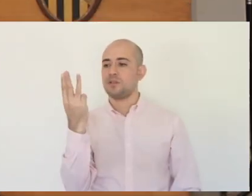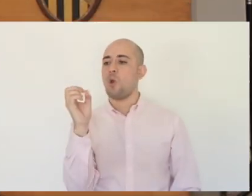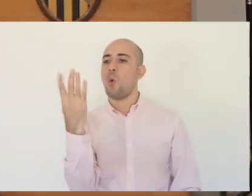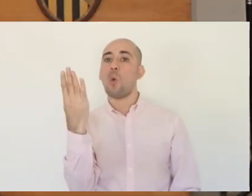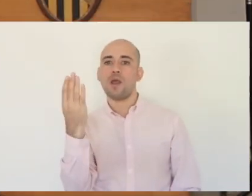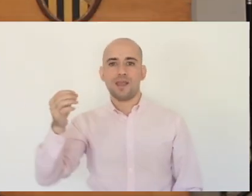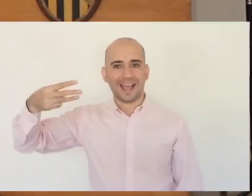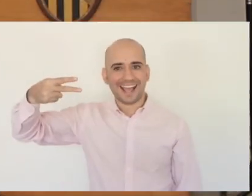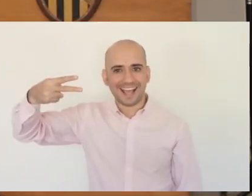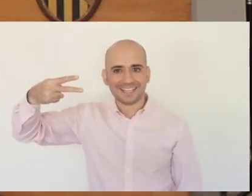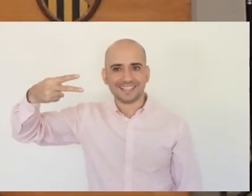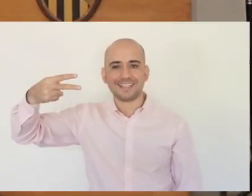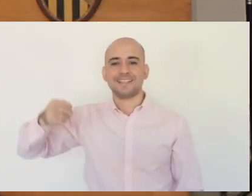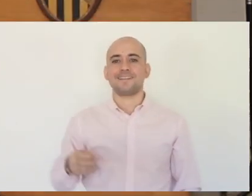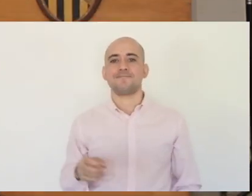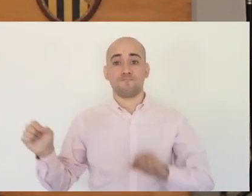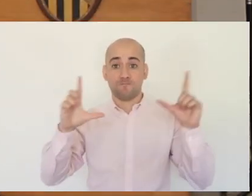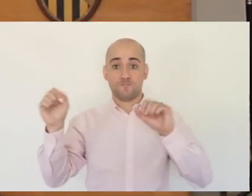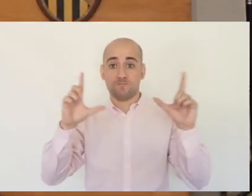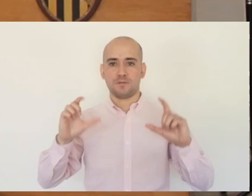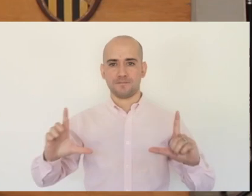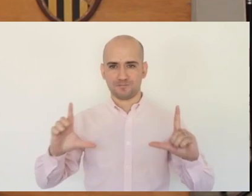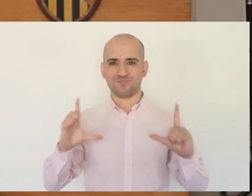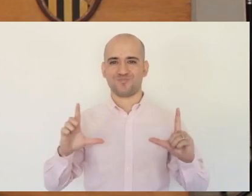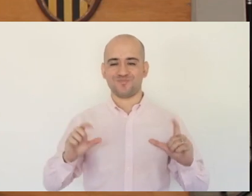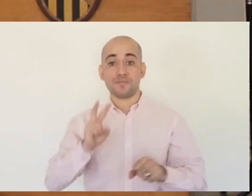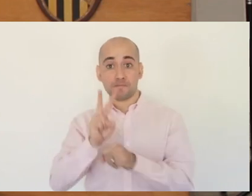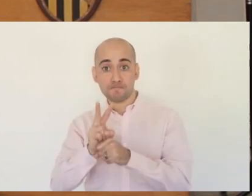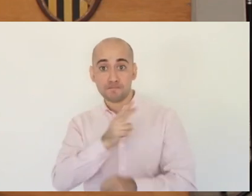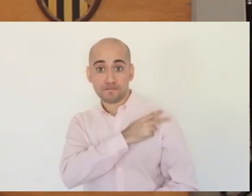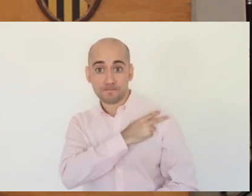Recibe su licencia los alumnos y alumnas del segundo ciclo H,